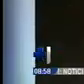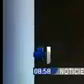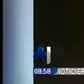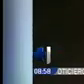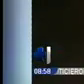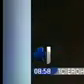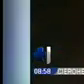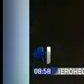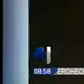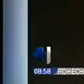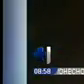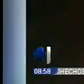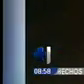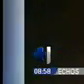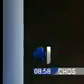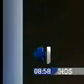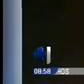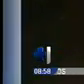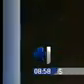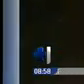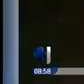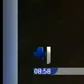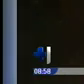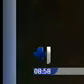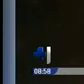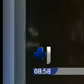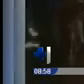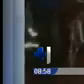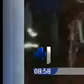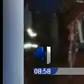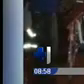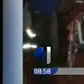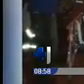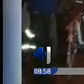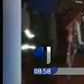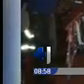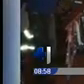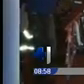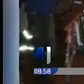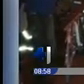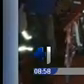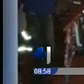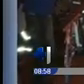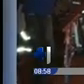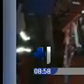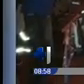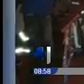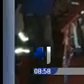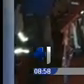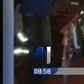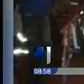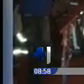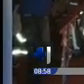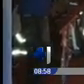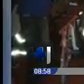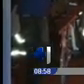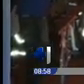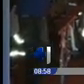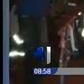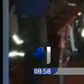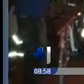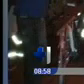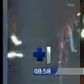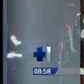Esto ocurrió en la carretera troncal del norte, específicamente en la jurisdicción de El Tule, el